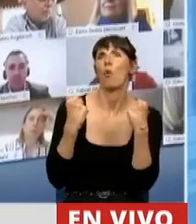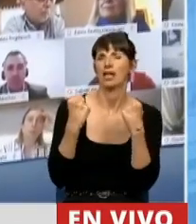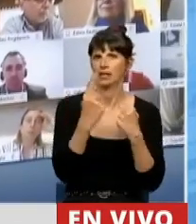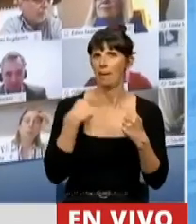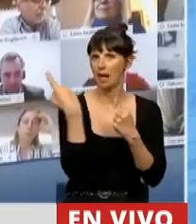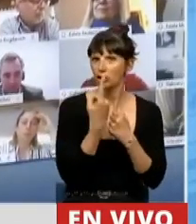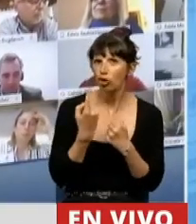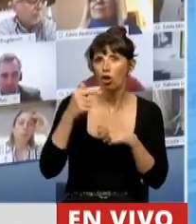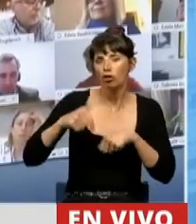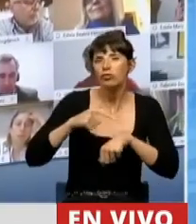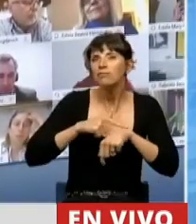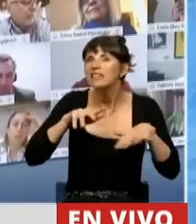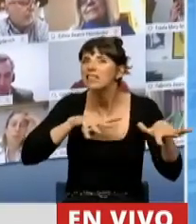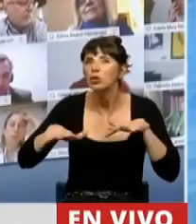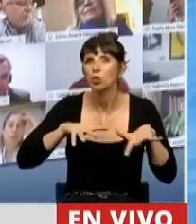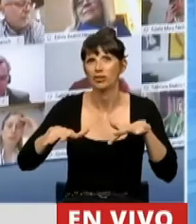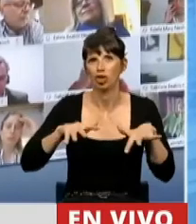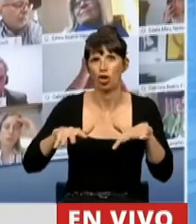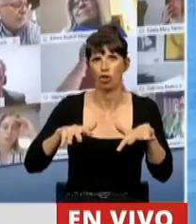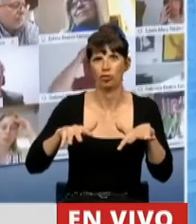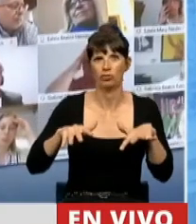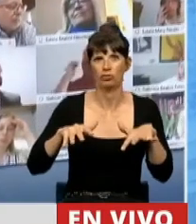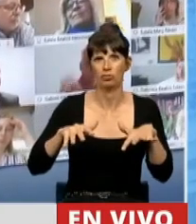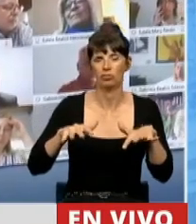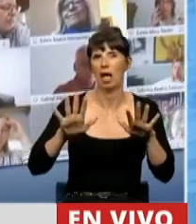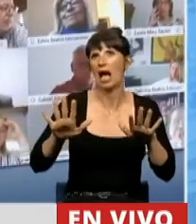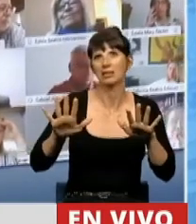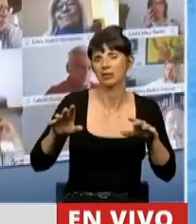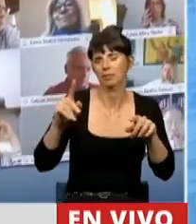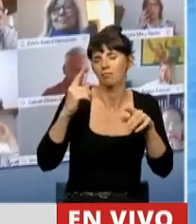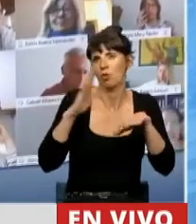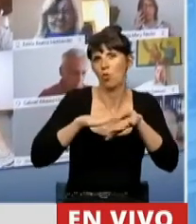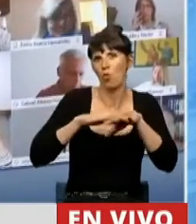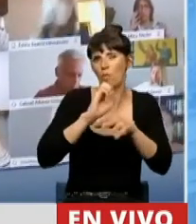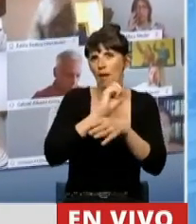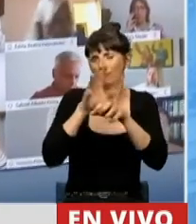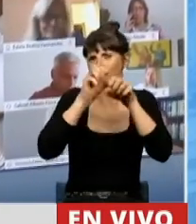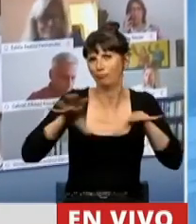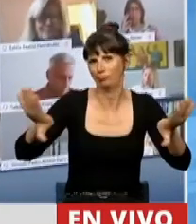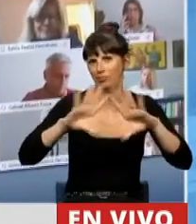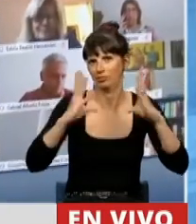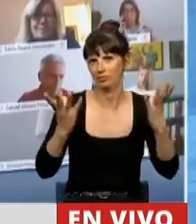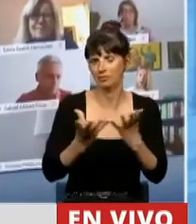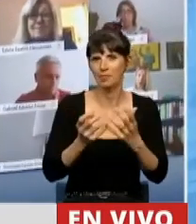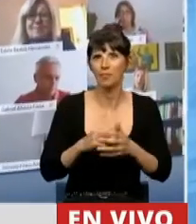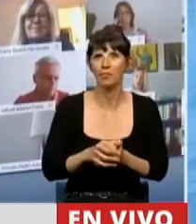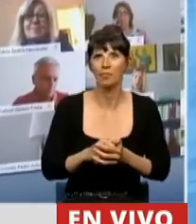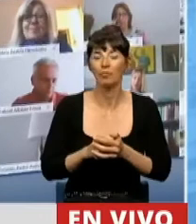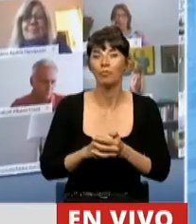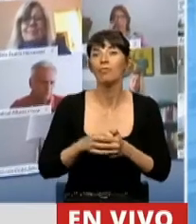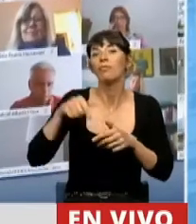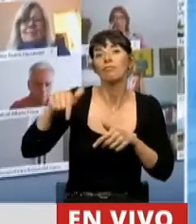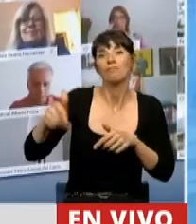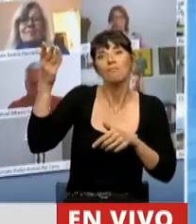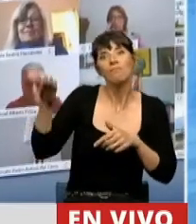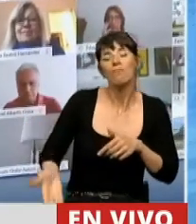difícil momento que vive hoy este mundo por la pandemia. Un ejemplo que hoy tomo